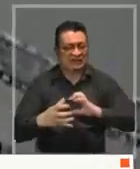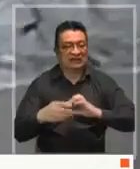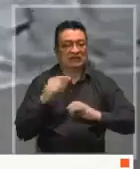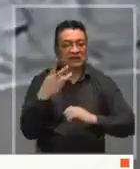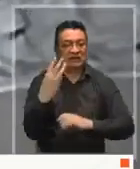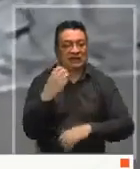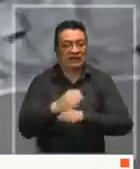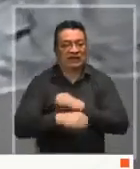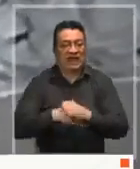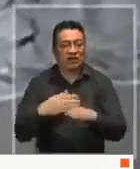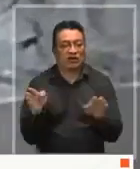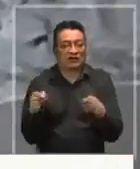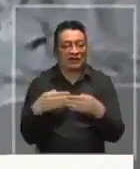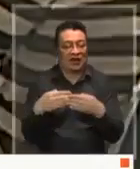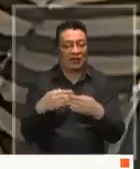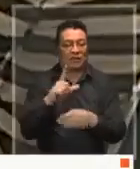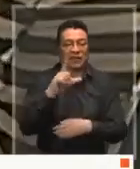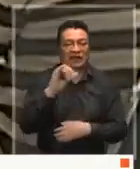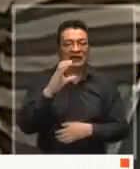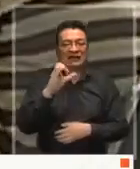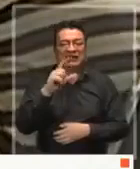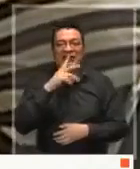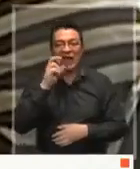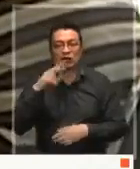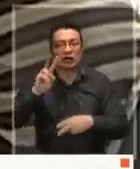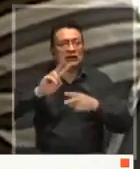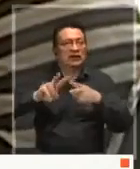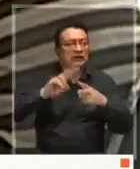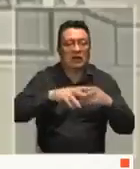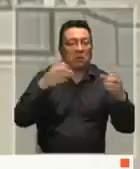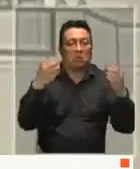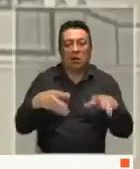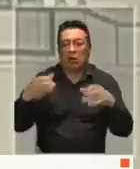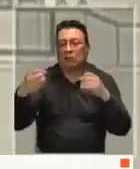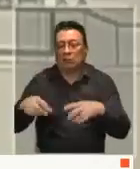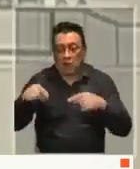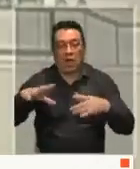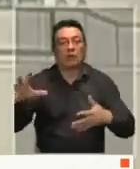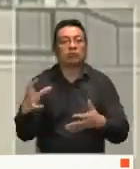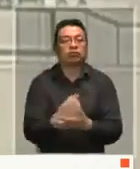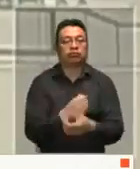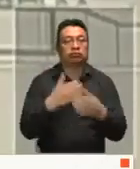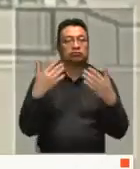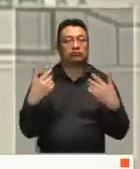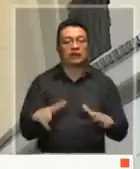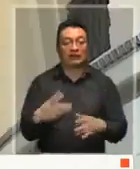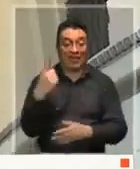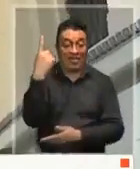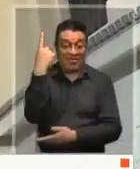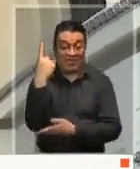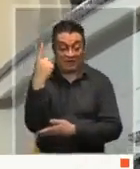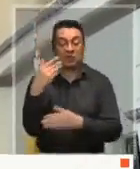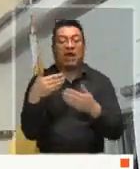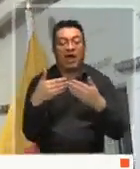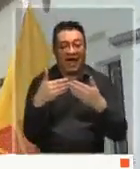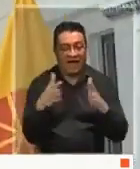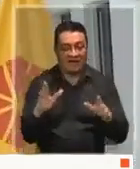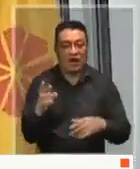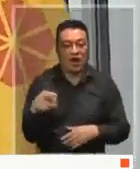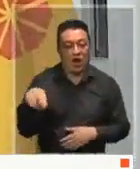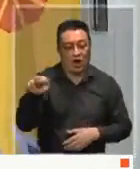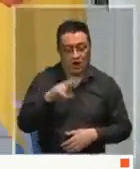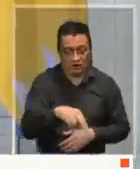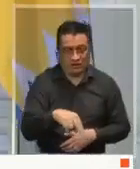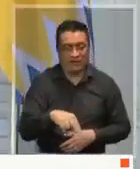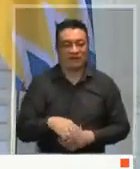estuvo cerrado, con licitaciones fallidas para su restauración, que por fin logró completarse. En diciembre, reabrirá sus puertas de par en